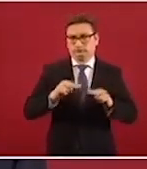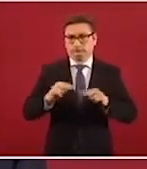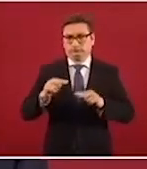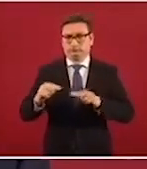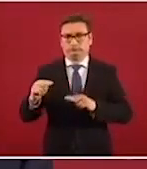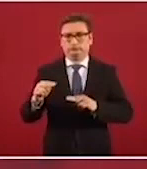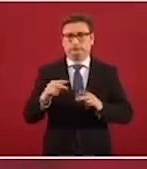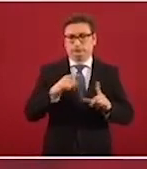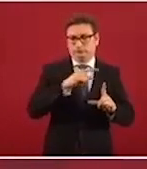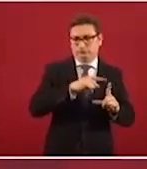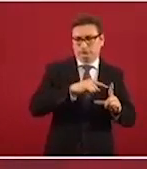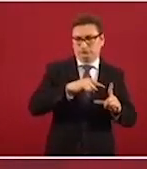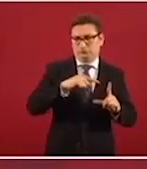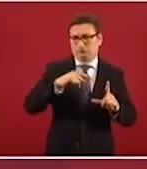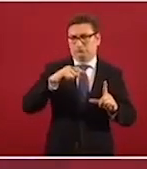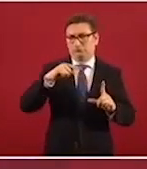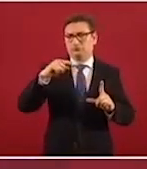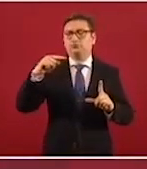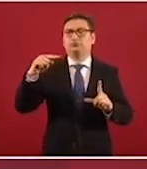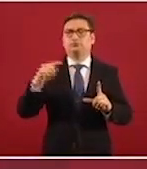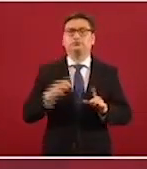de